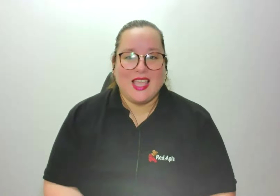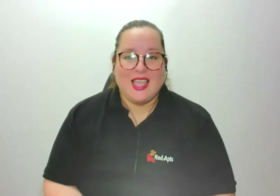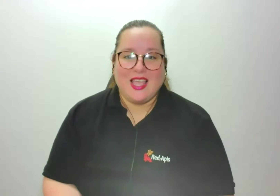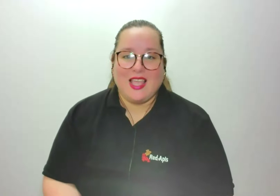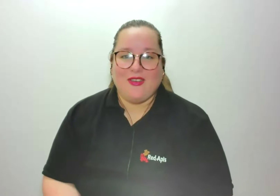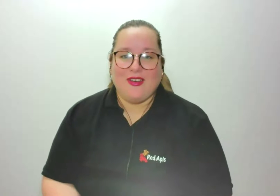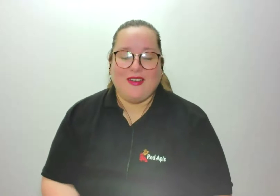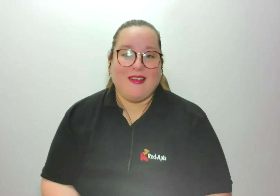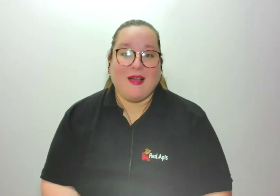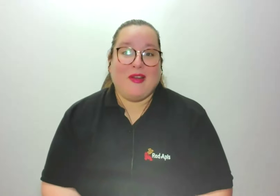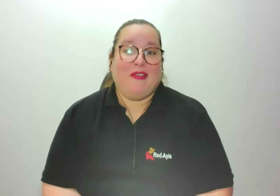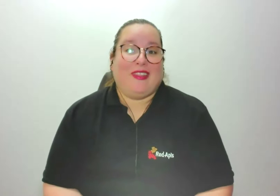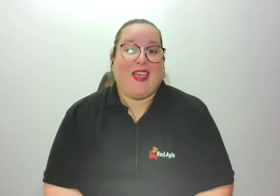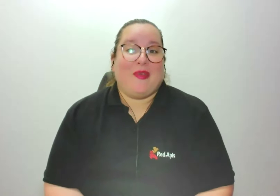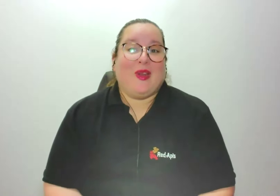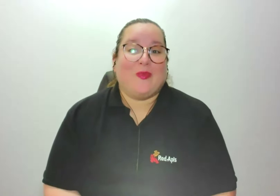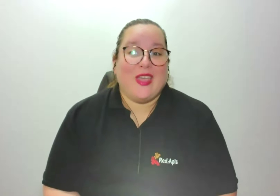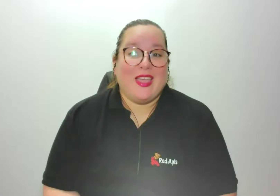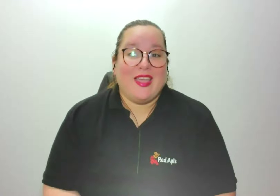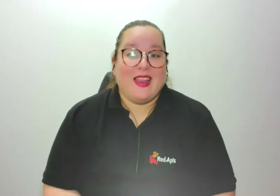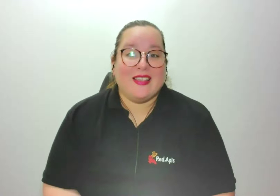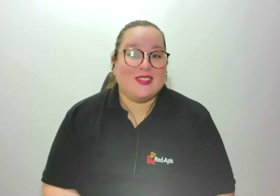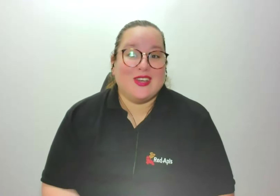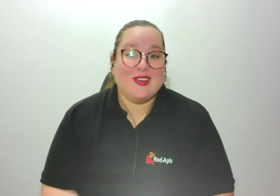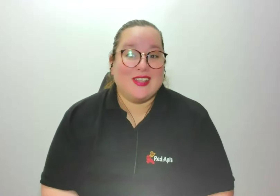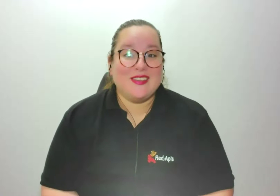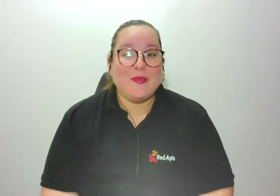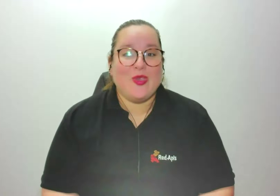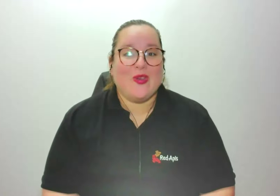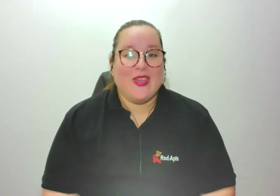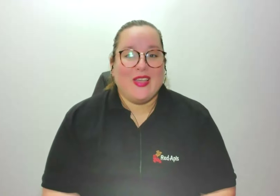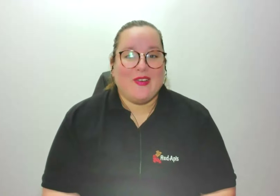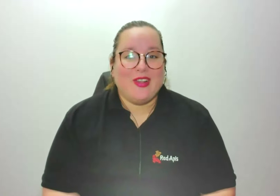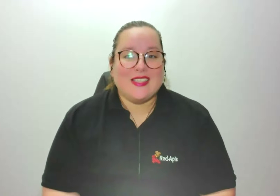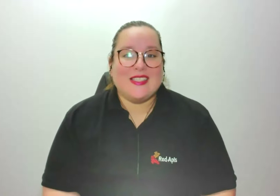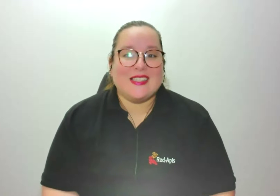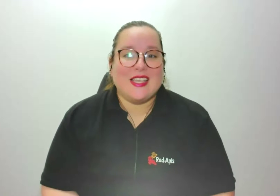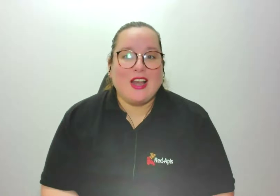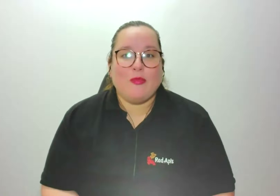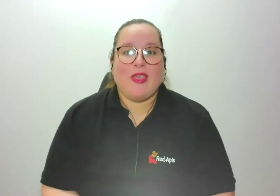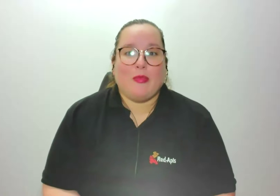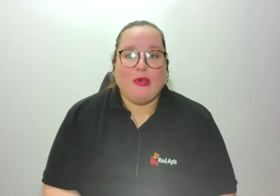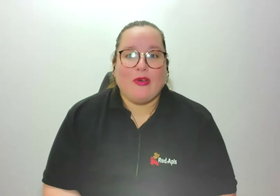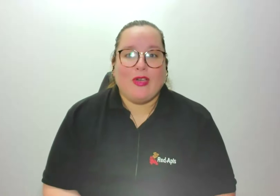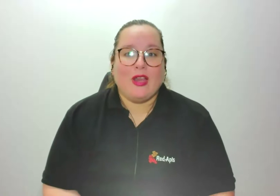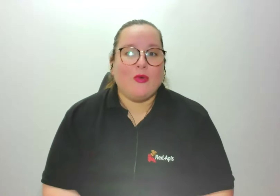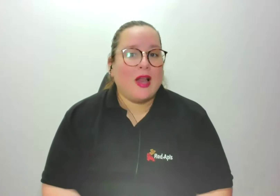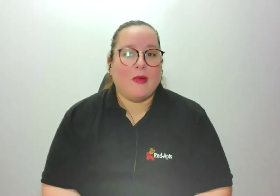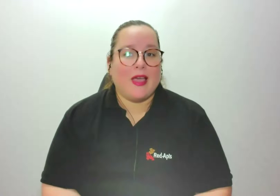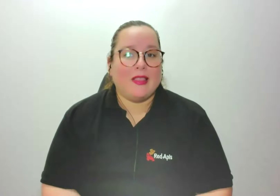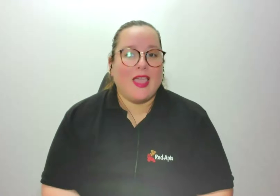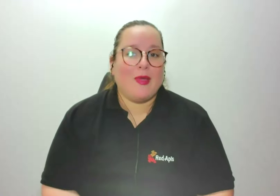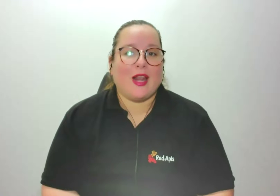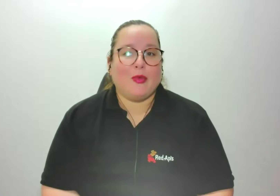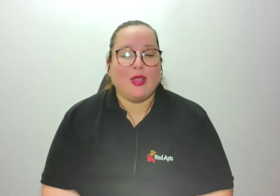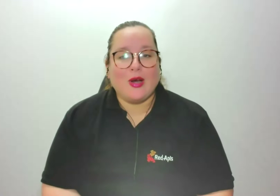siente con las manos cortadas porque no puede, no recibe apoyo, o necesita hacer algo, pide apoyo y nunca el